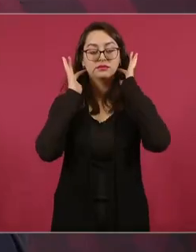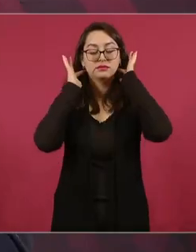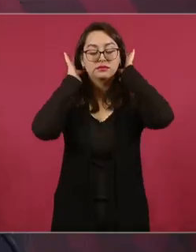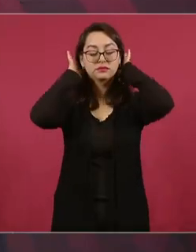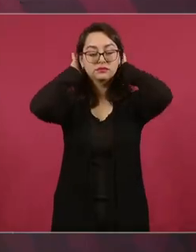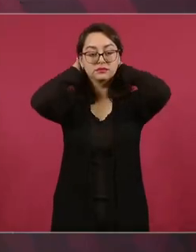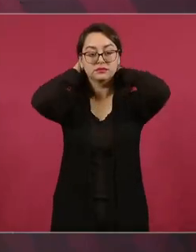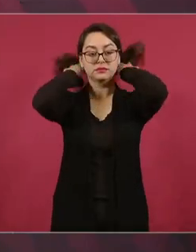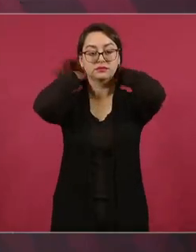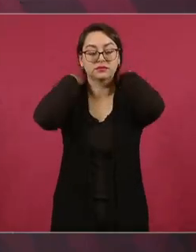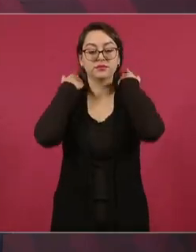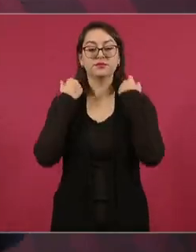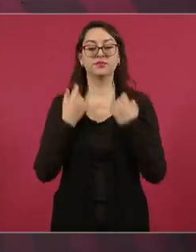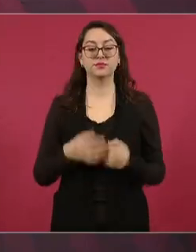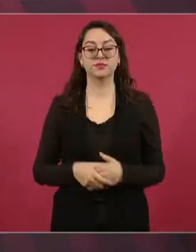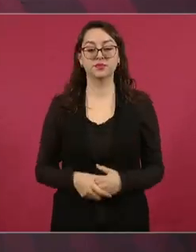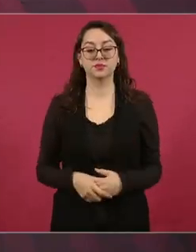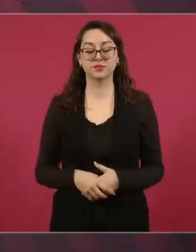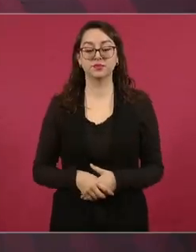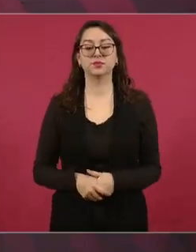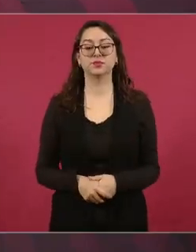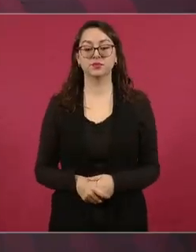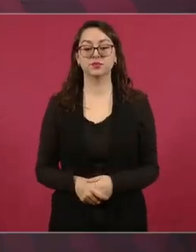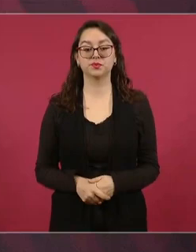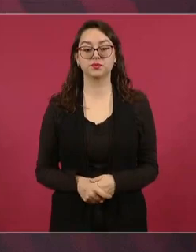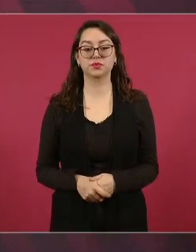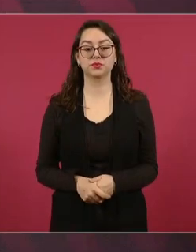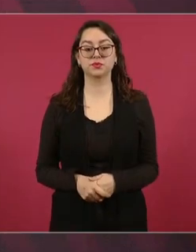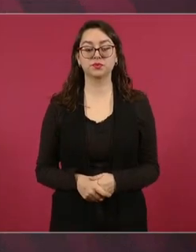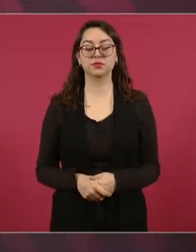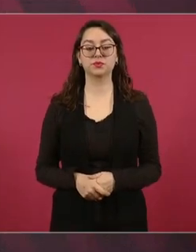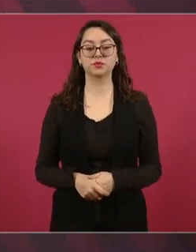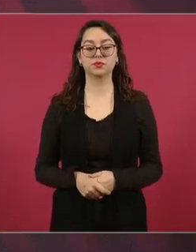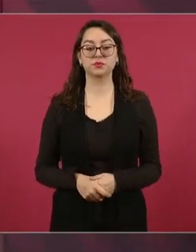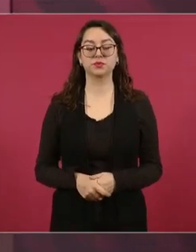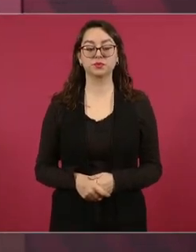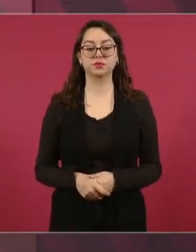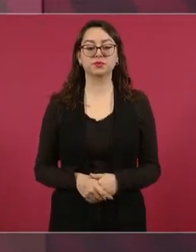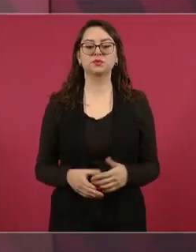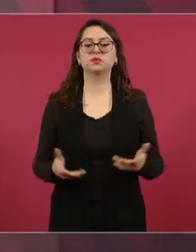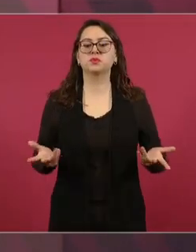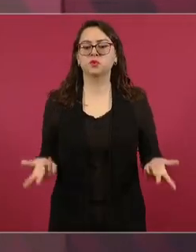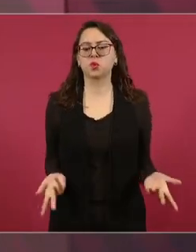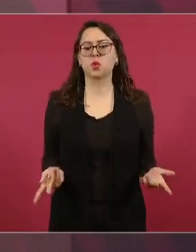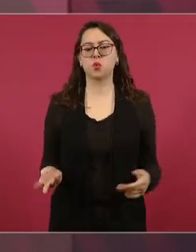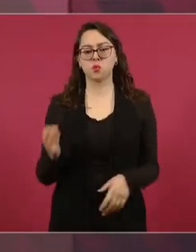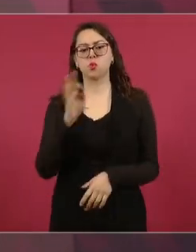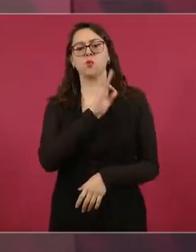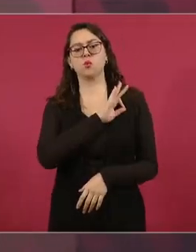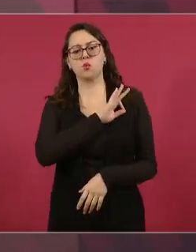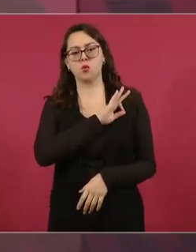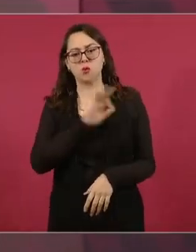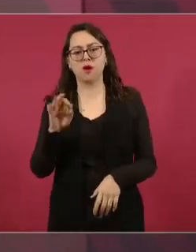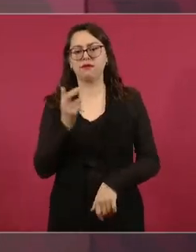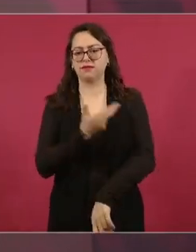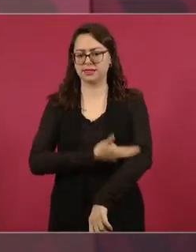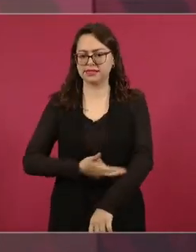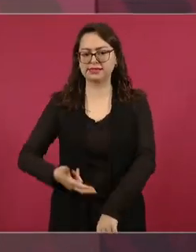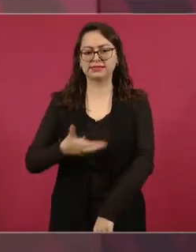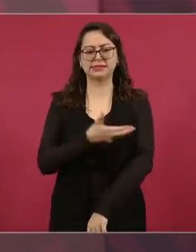restablecer o se termina su proceso de liquidación atendiendo